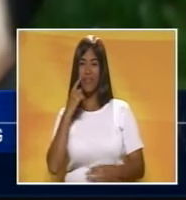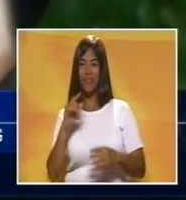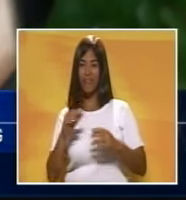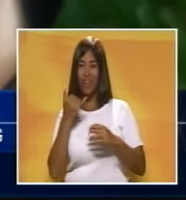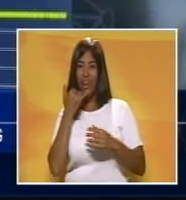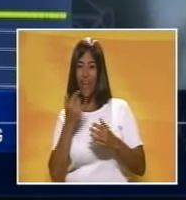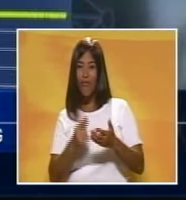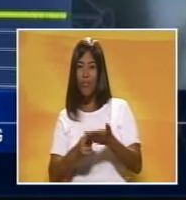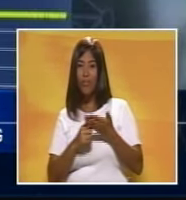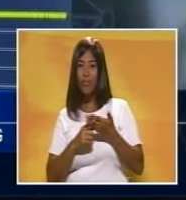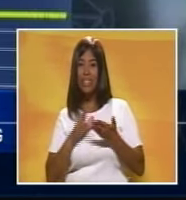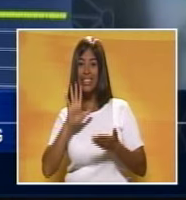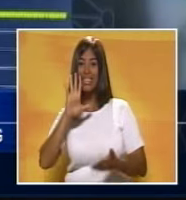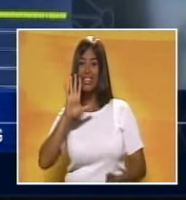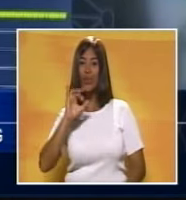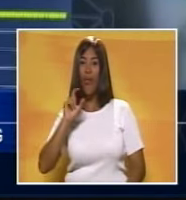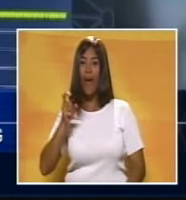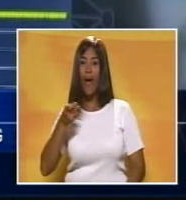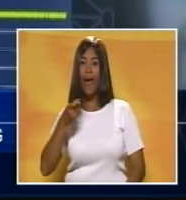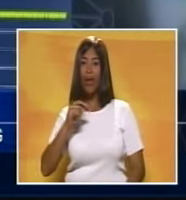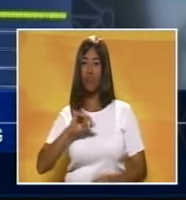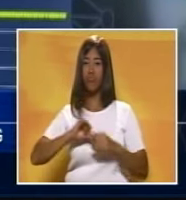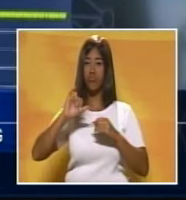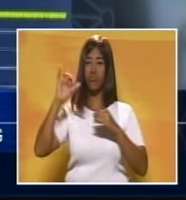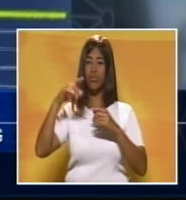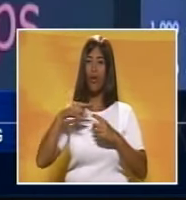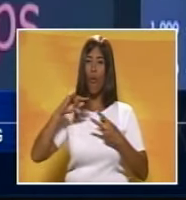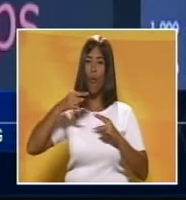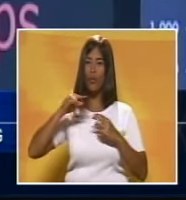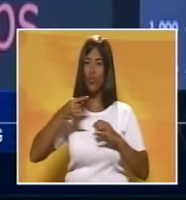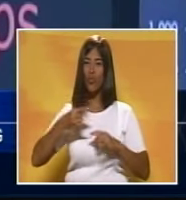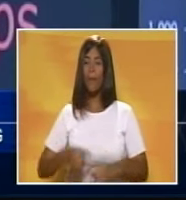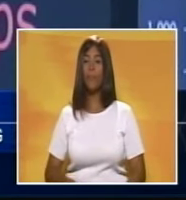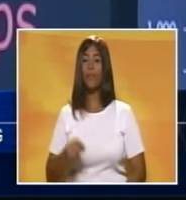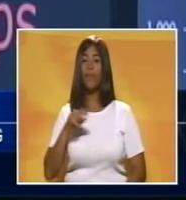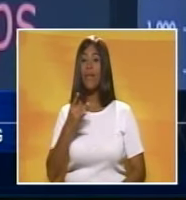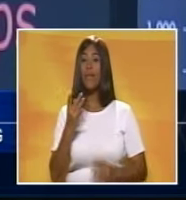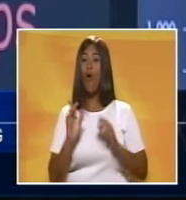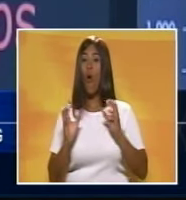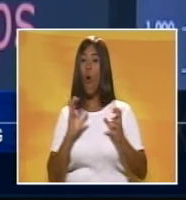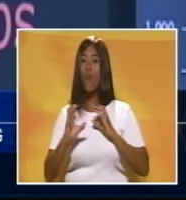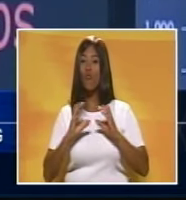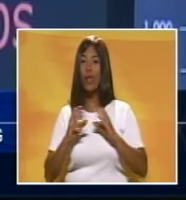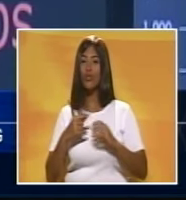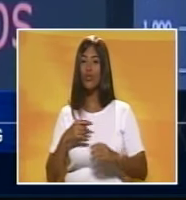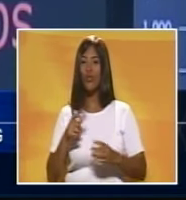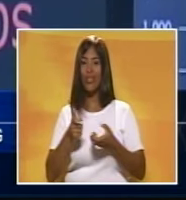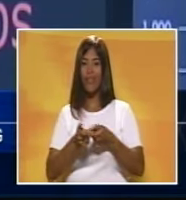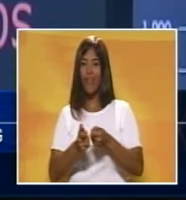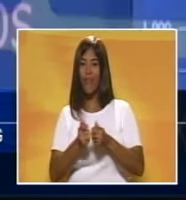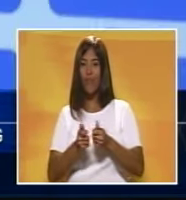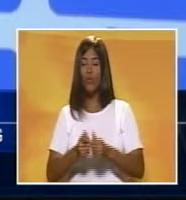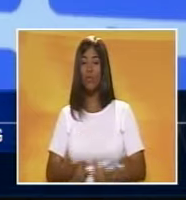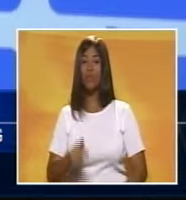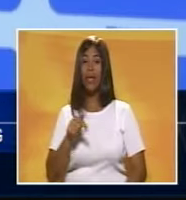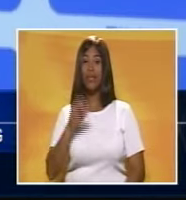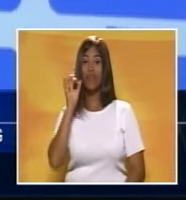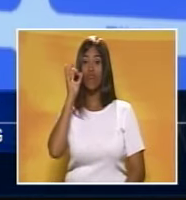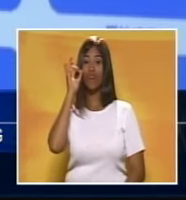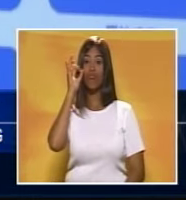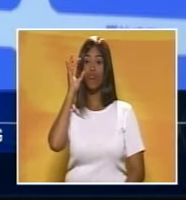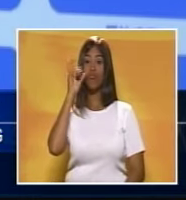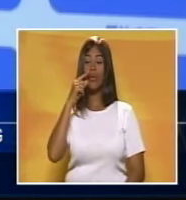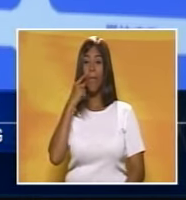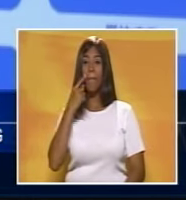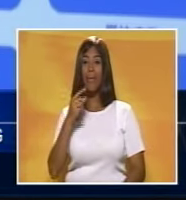nacional que emplea 5G, la 5ª generación de tecnología de comunicación móvil. Se cree que esta nueva invención